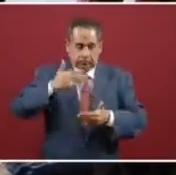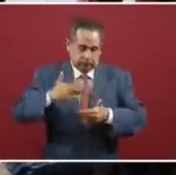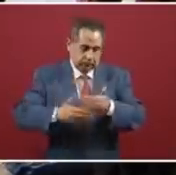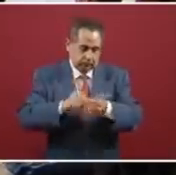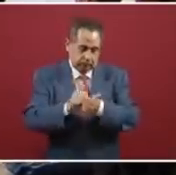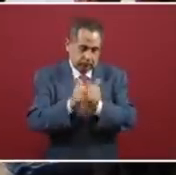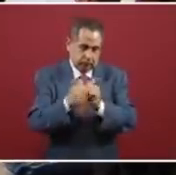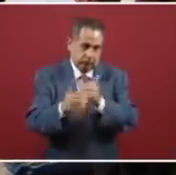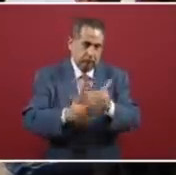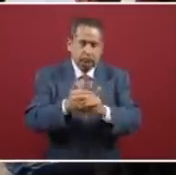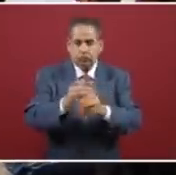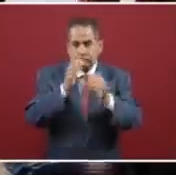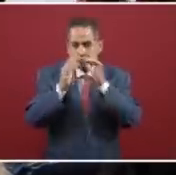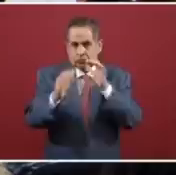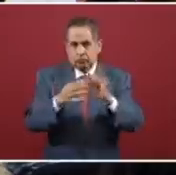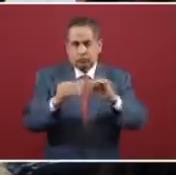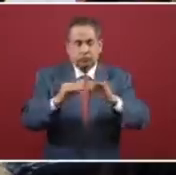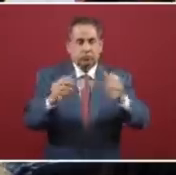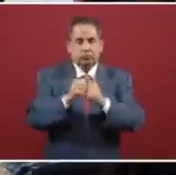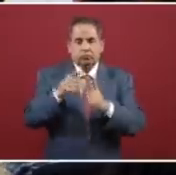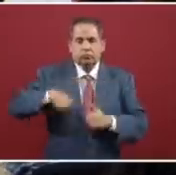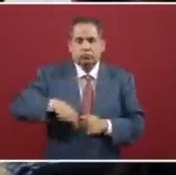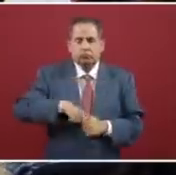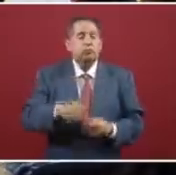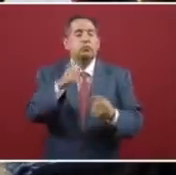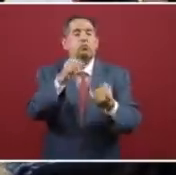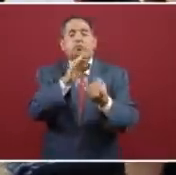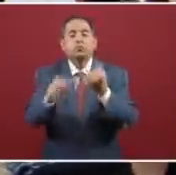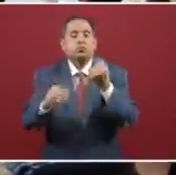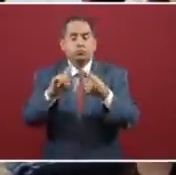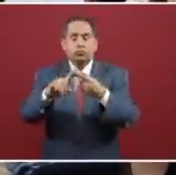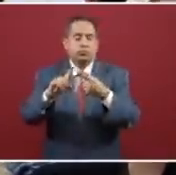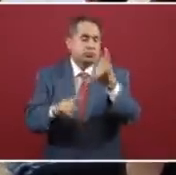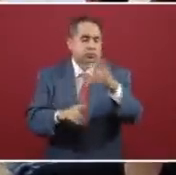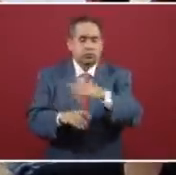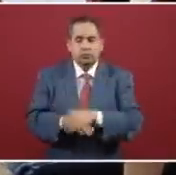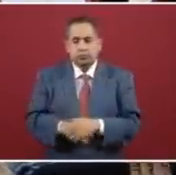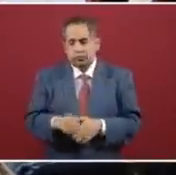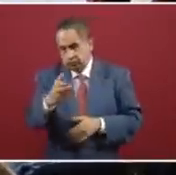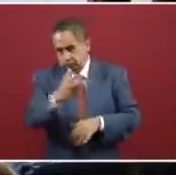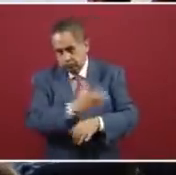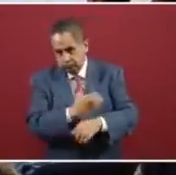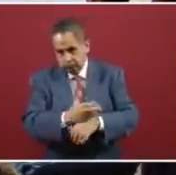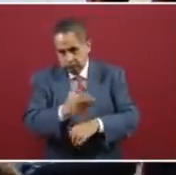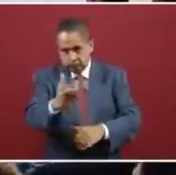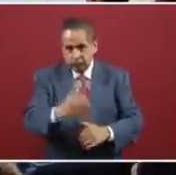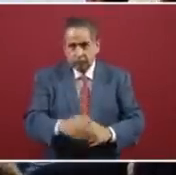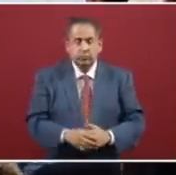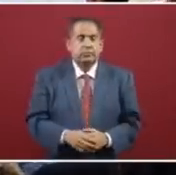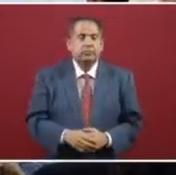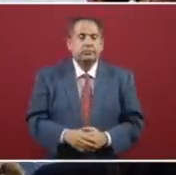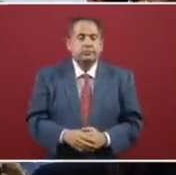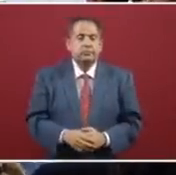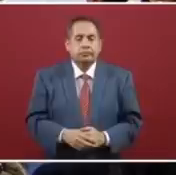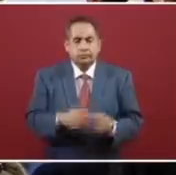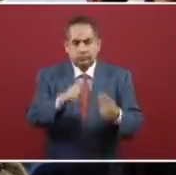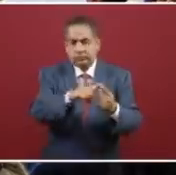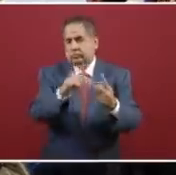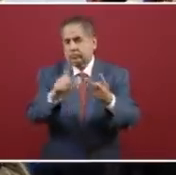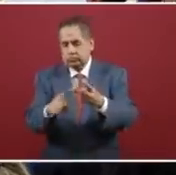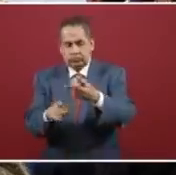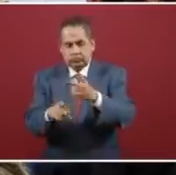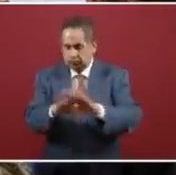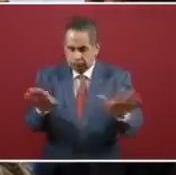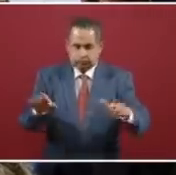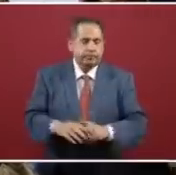la comunicación de nosotros una más la compañera y tú después